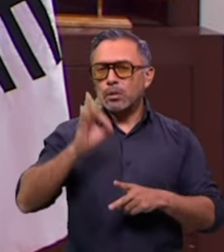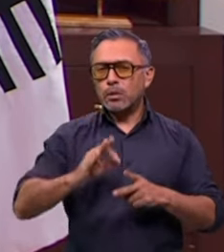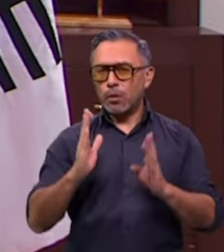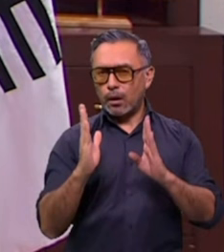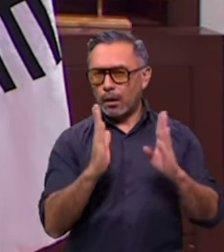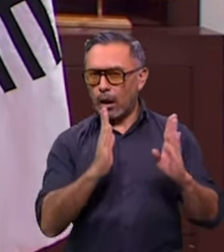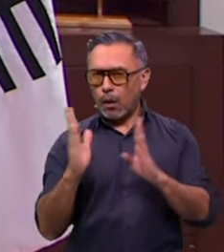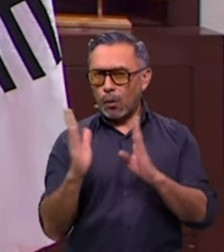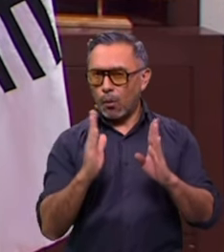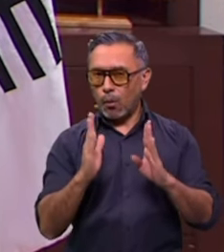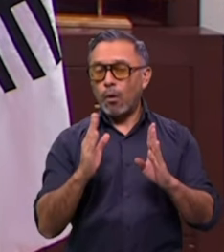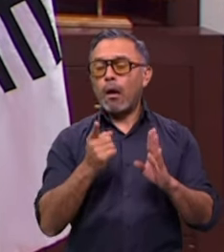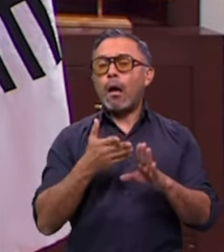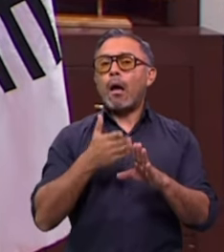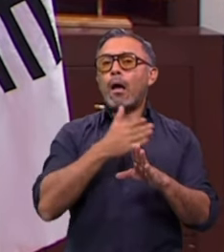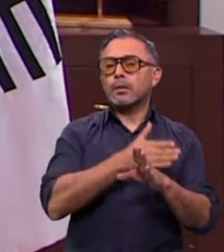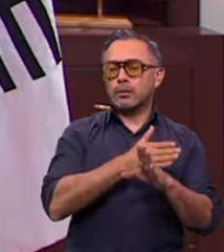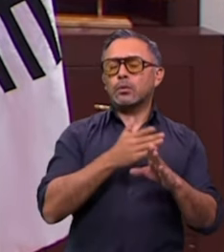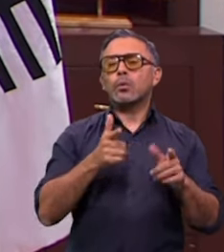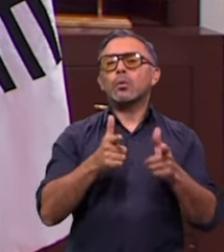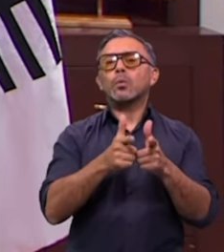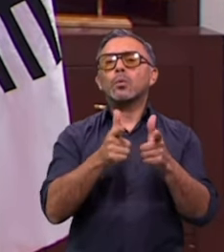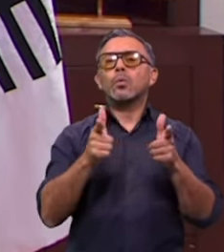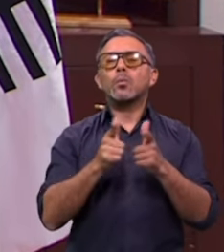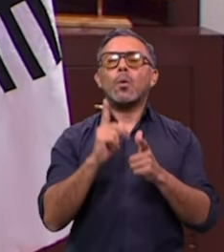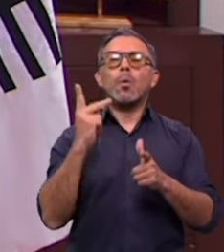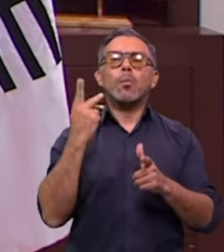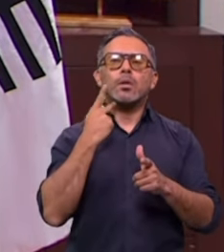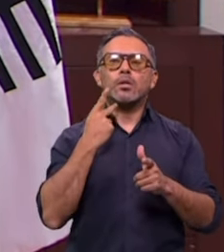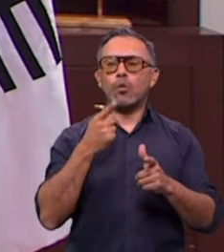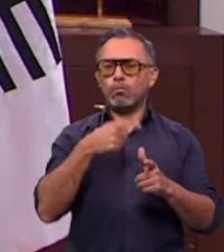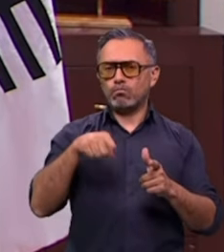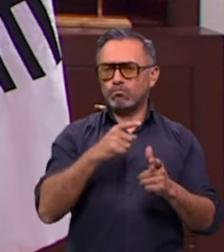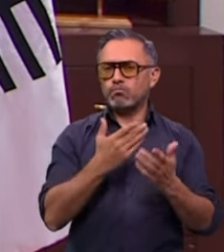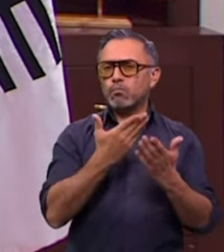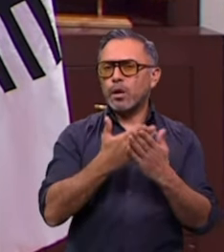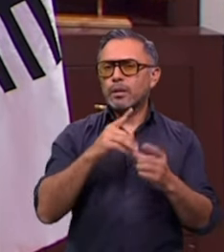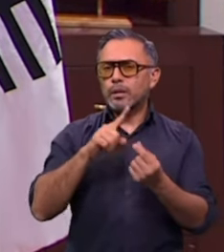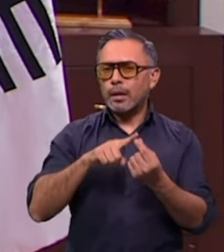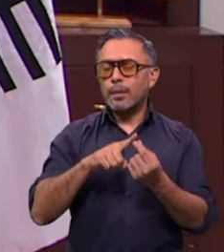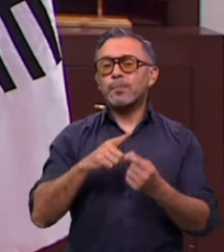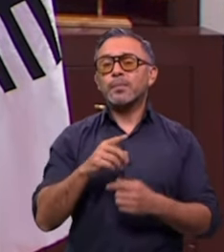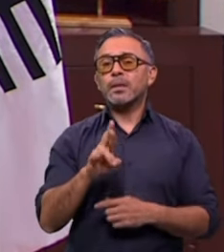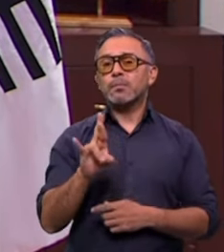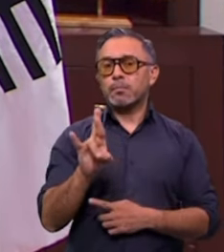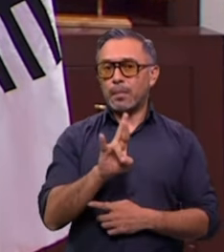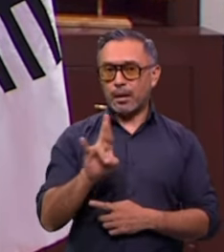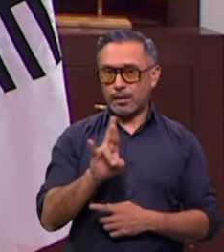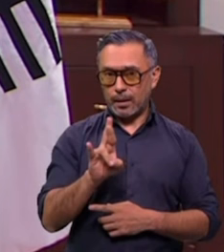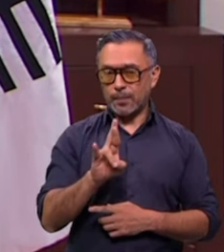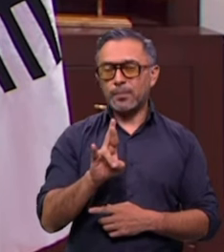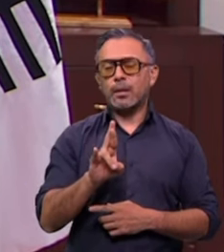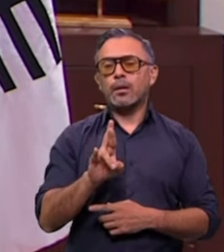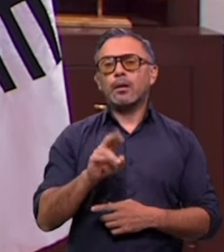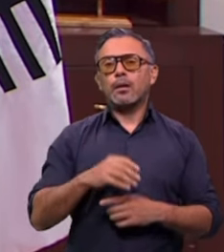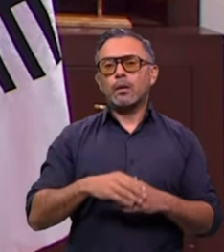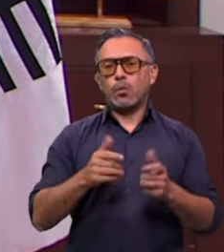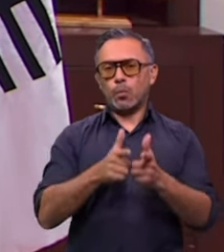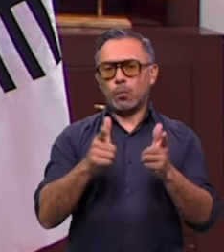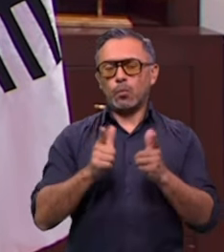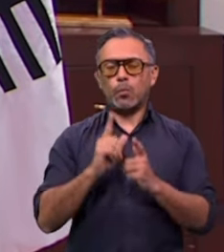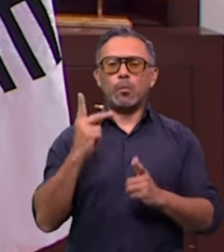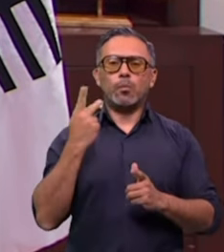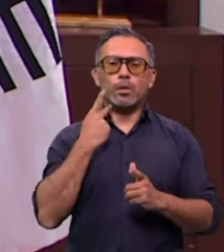el orden de registro de los partidos que los postularon son Berta Xóchitl Gálvez Ruiz, de la